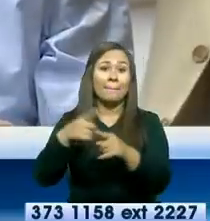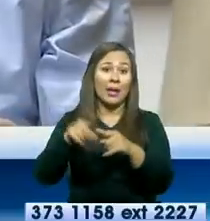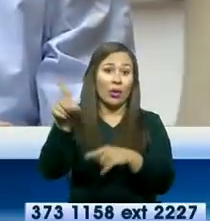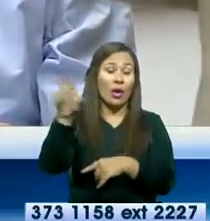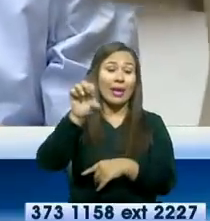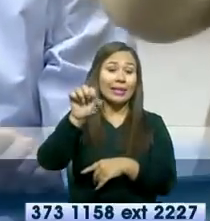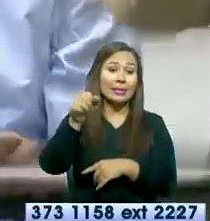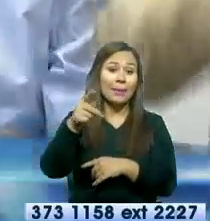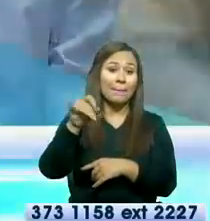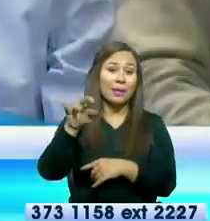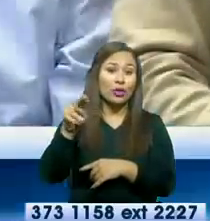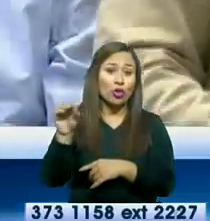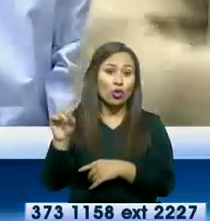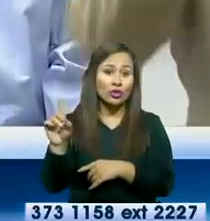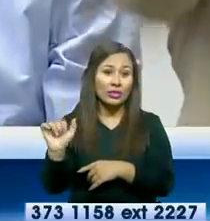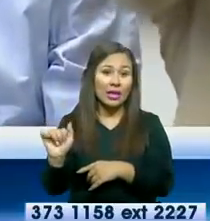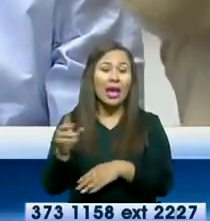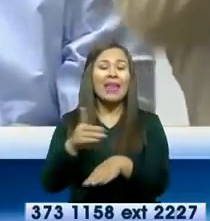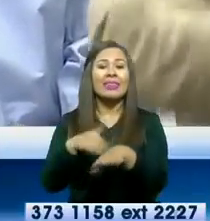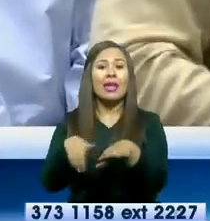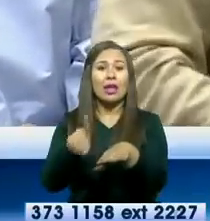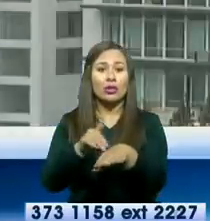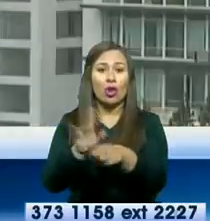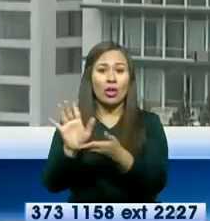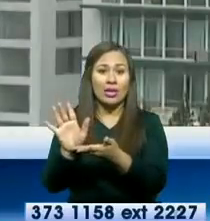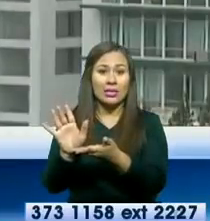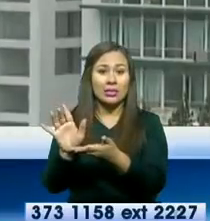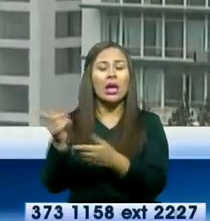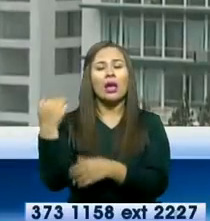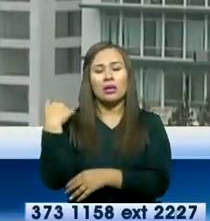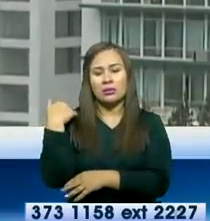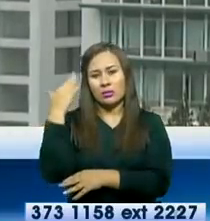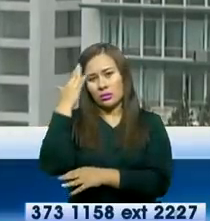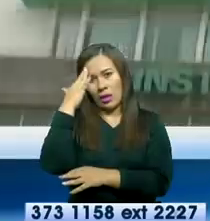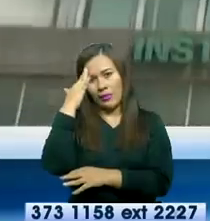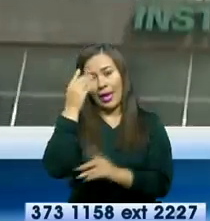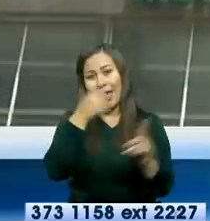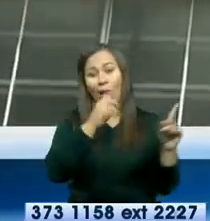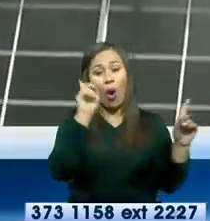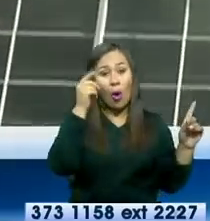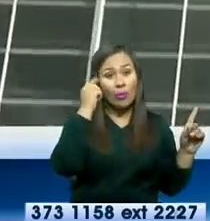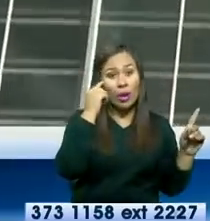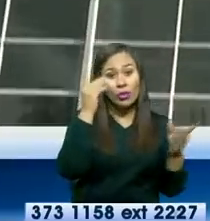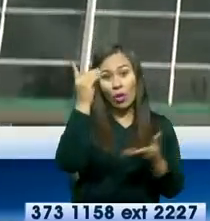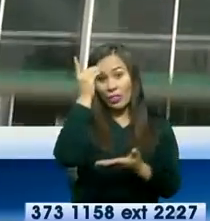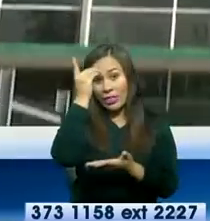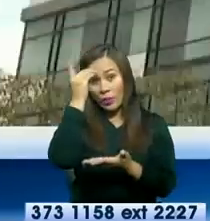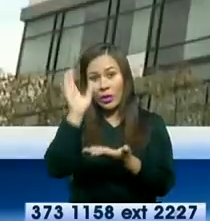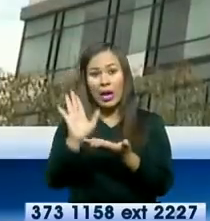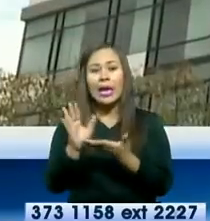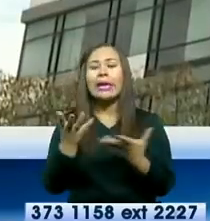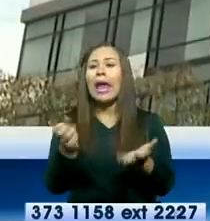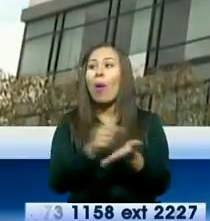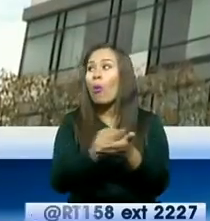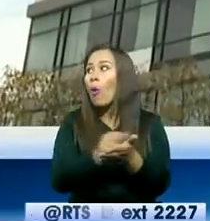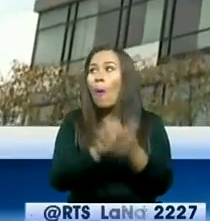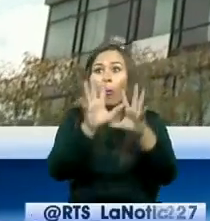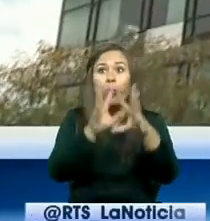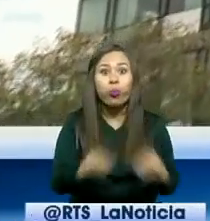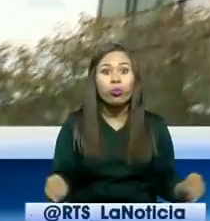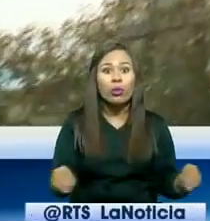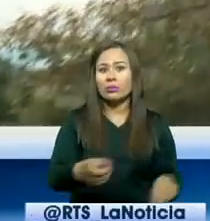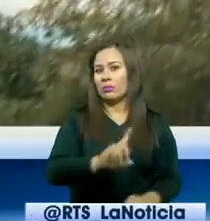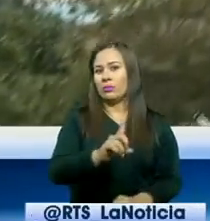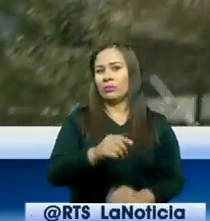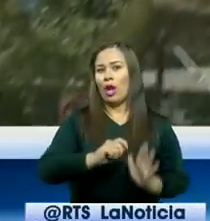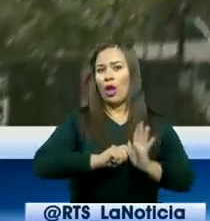del IES fueron cuestionados por la deuda que el Estado mantiene con la Seguridad Social y que se habría pretendido desconocer. En días pasados, la